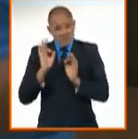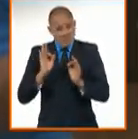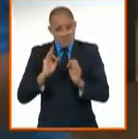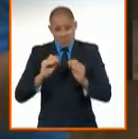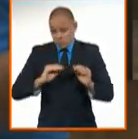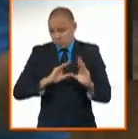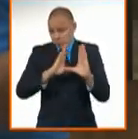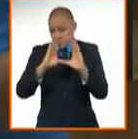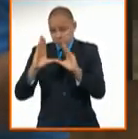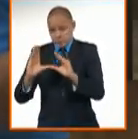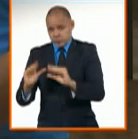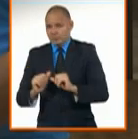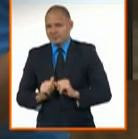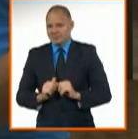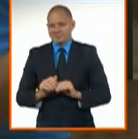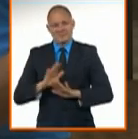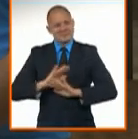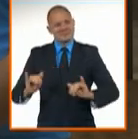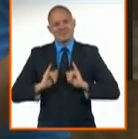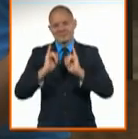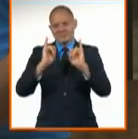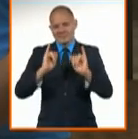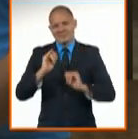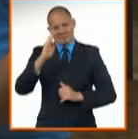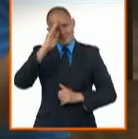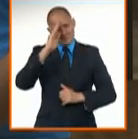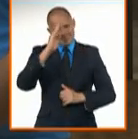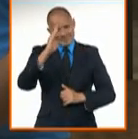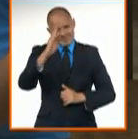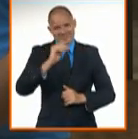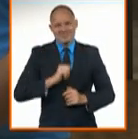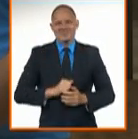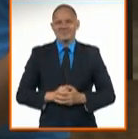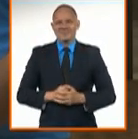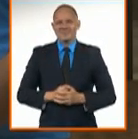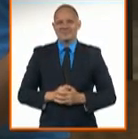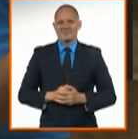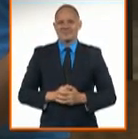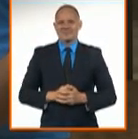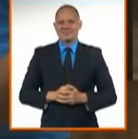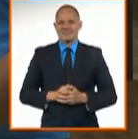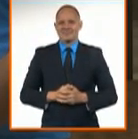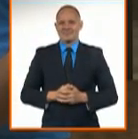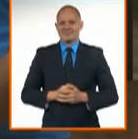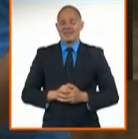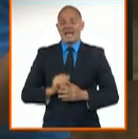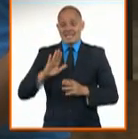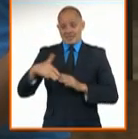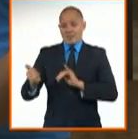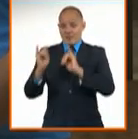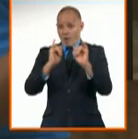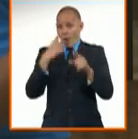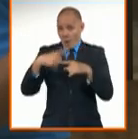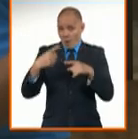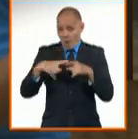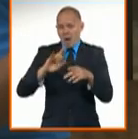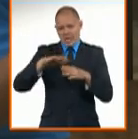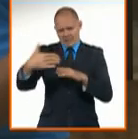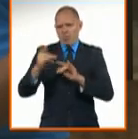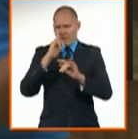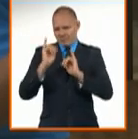finalizamos este contacto desde la central termoeléctrica antonio guiteras de matanzas le ofreceremos más información en próximas emisiones